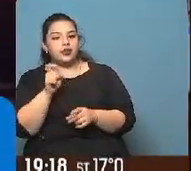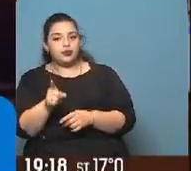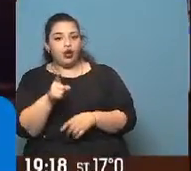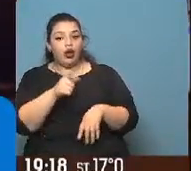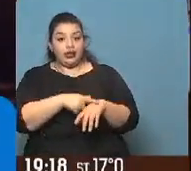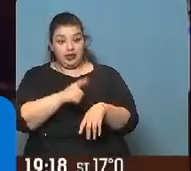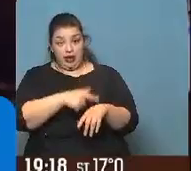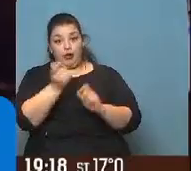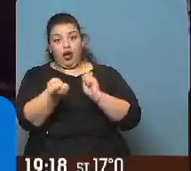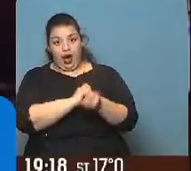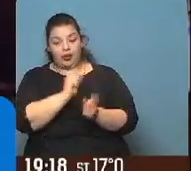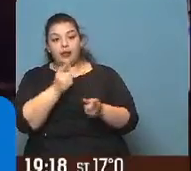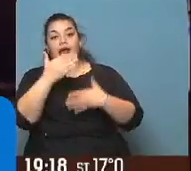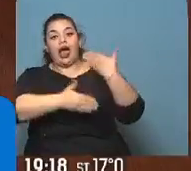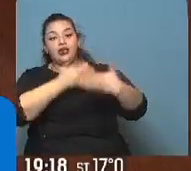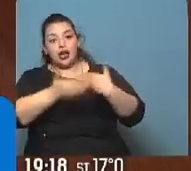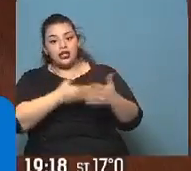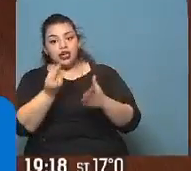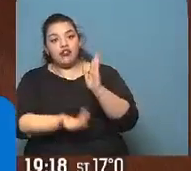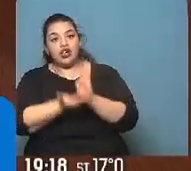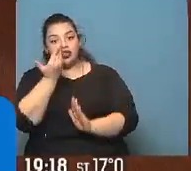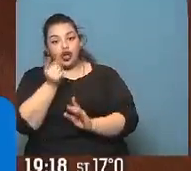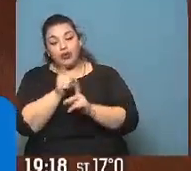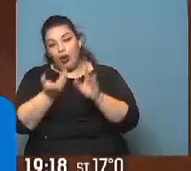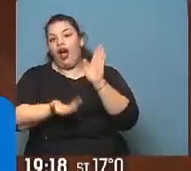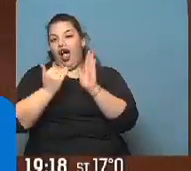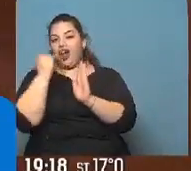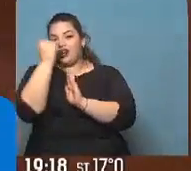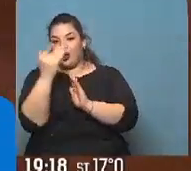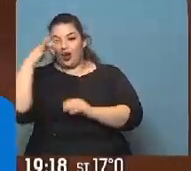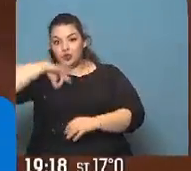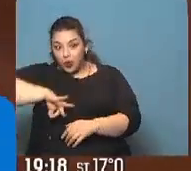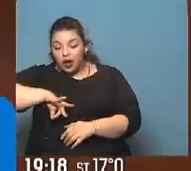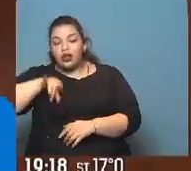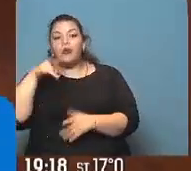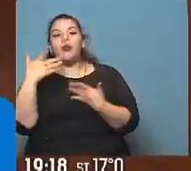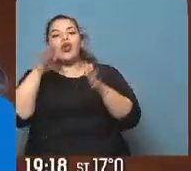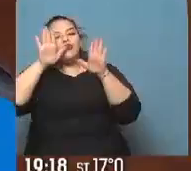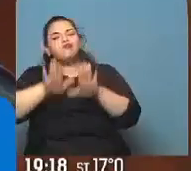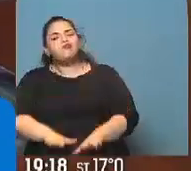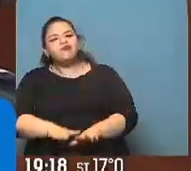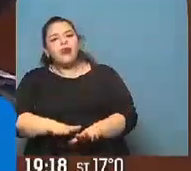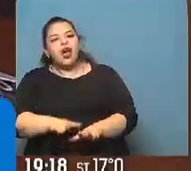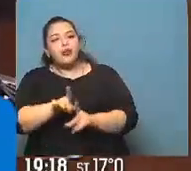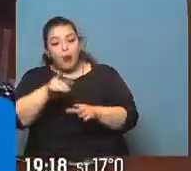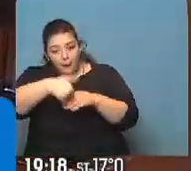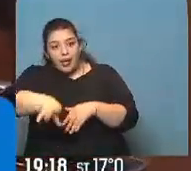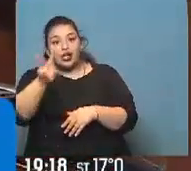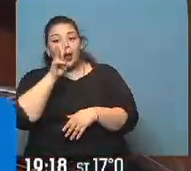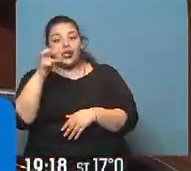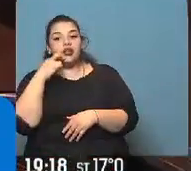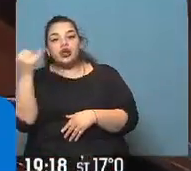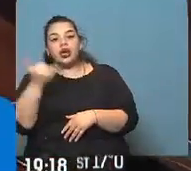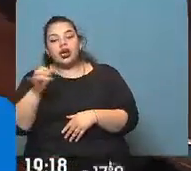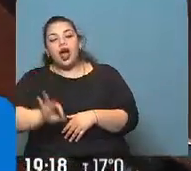en el tiempo con aceleración de la inflación por arriba del salario y para lograr estabilizar esto y a partir de 2019 tener un año